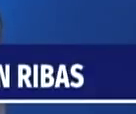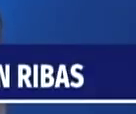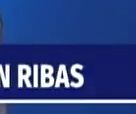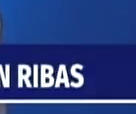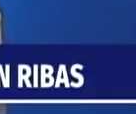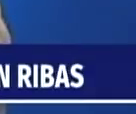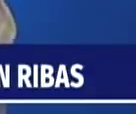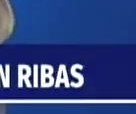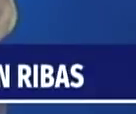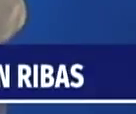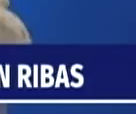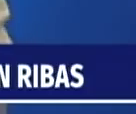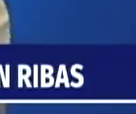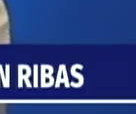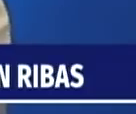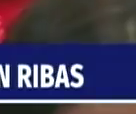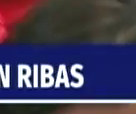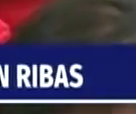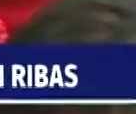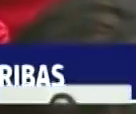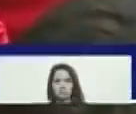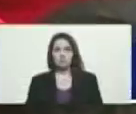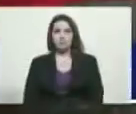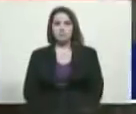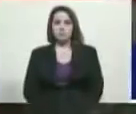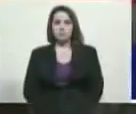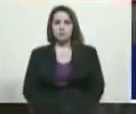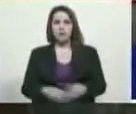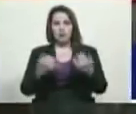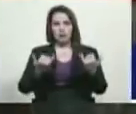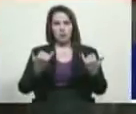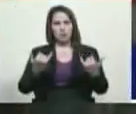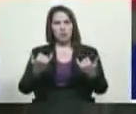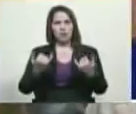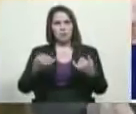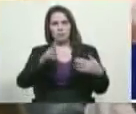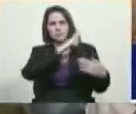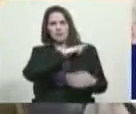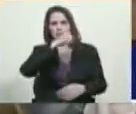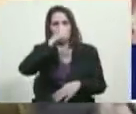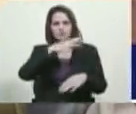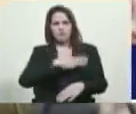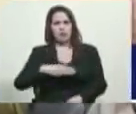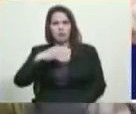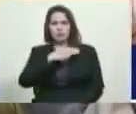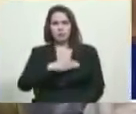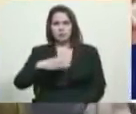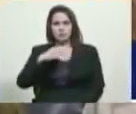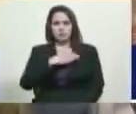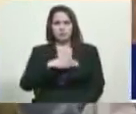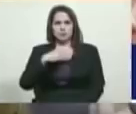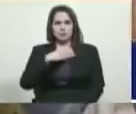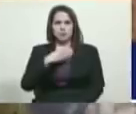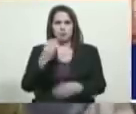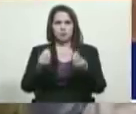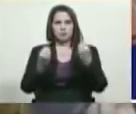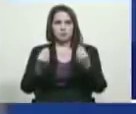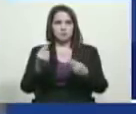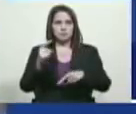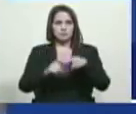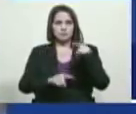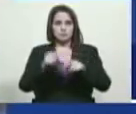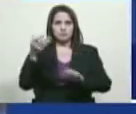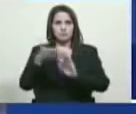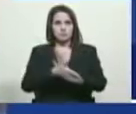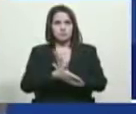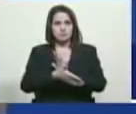y a Julio, jefe de la misión cubana, a nuestra camarada y hermana alcaldesa de Caracas, Erika